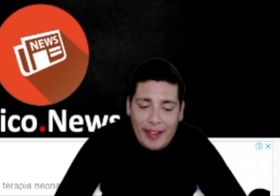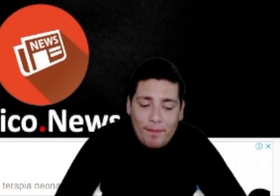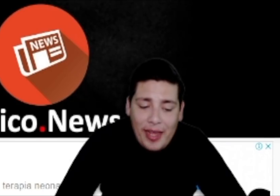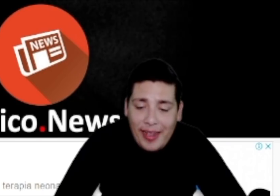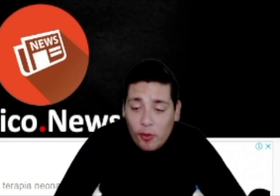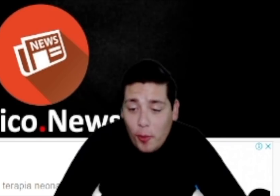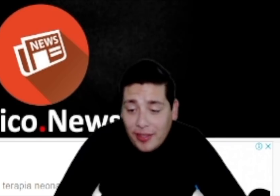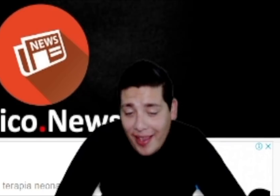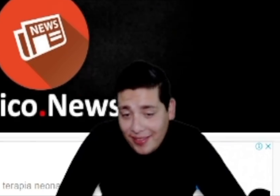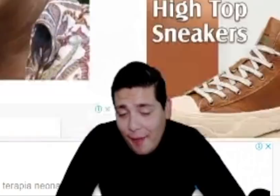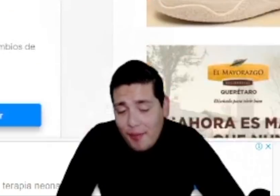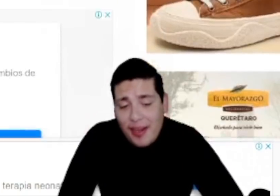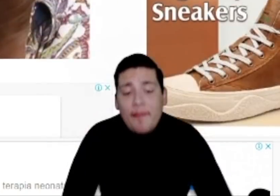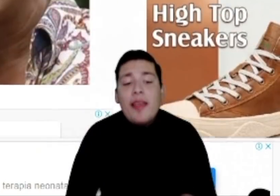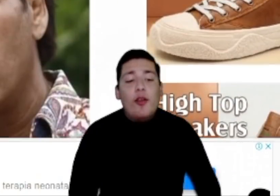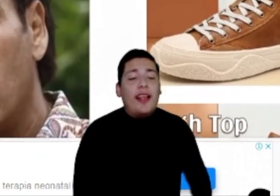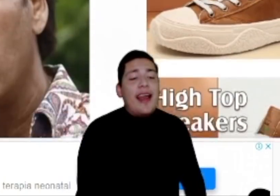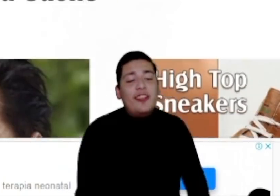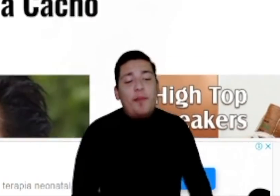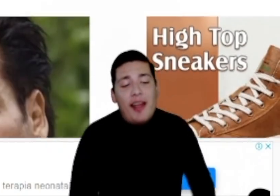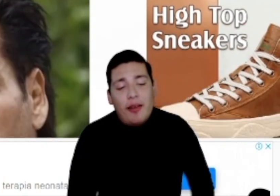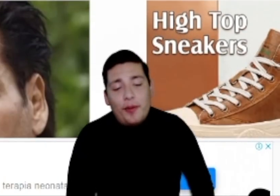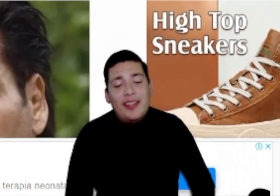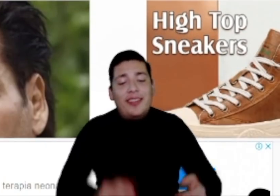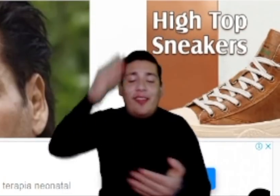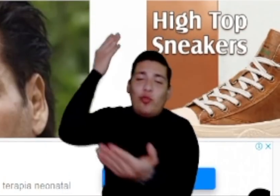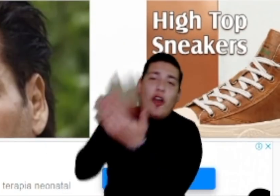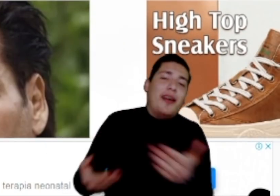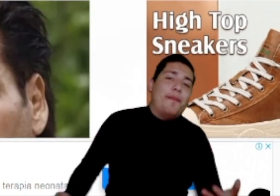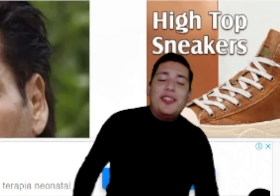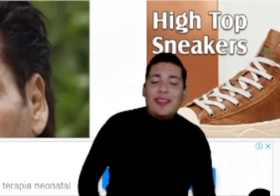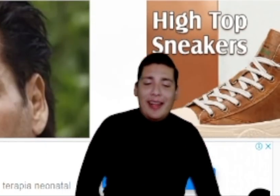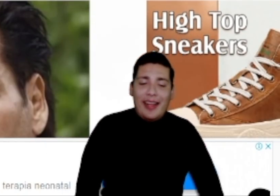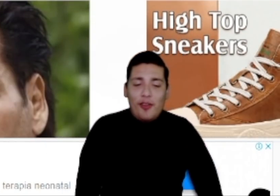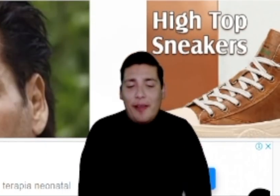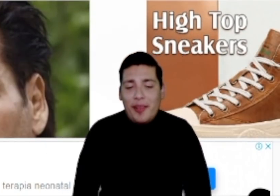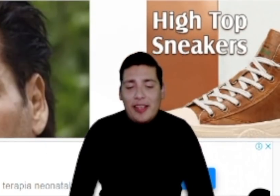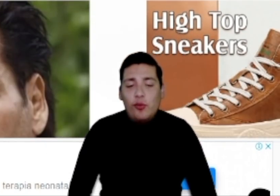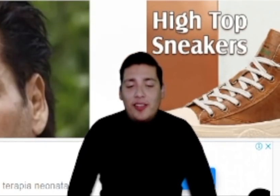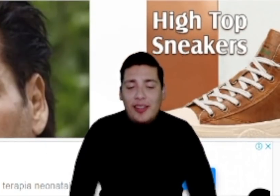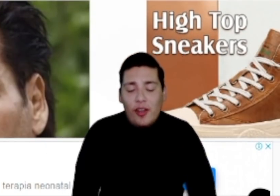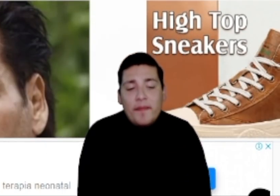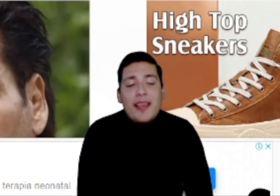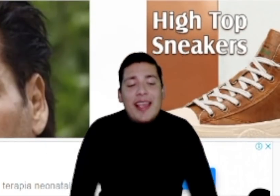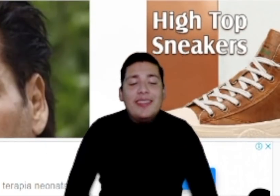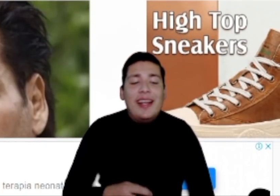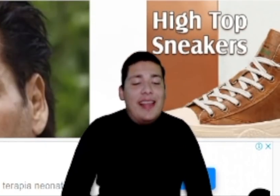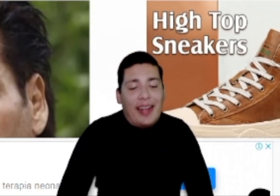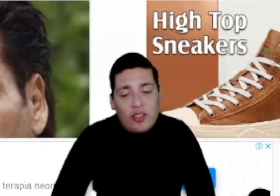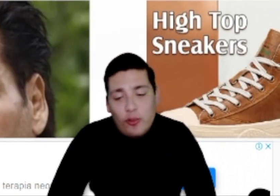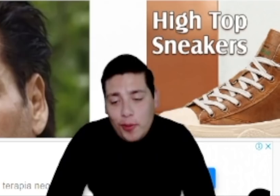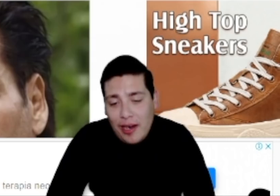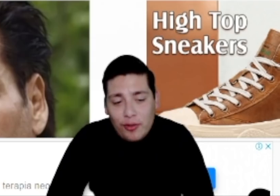de Quintana Roo. Pues ahí está, familia, lo que nadie esperaba, pues es que toma la pachita, le cayó también ya su cachetadón, y es que